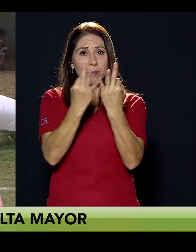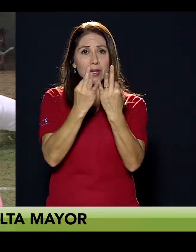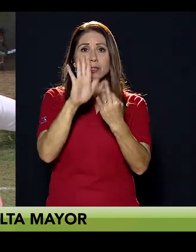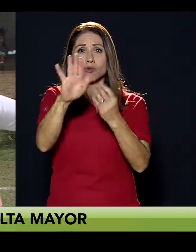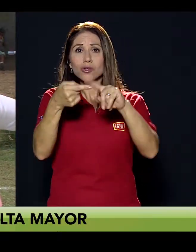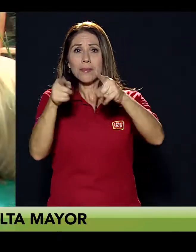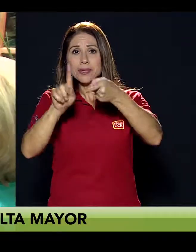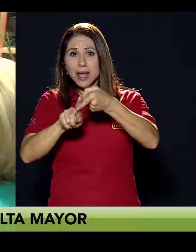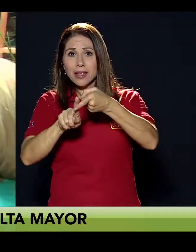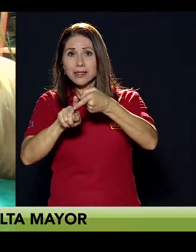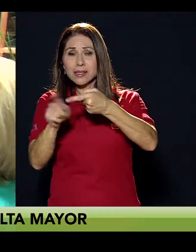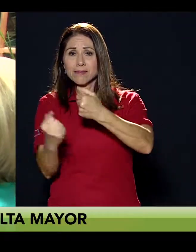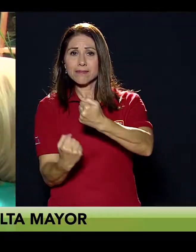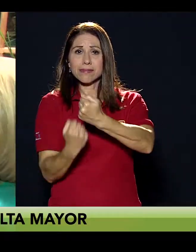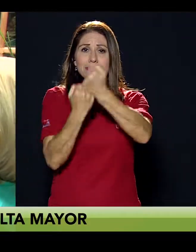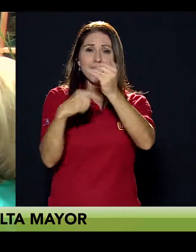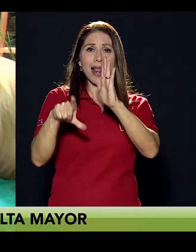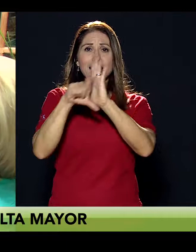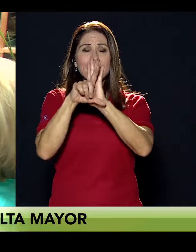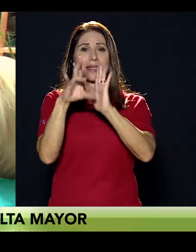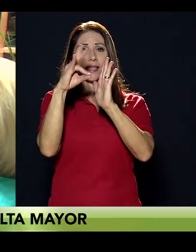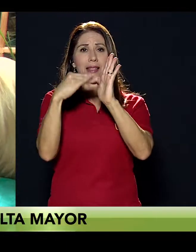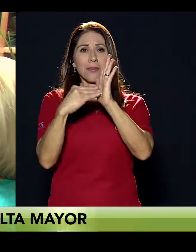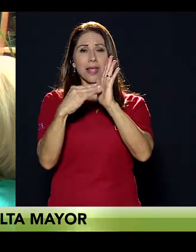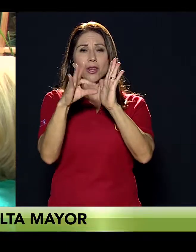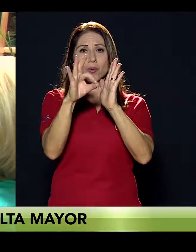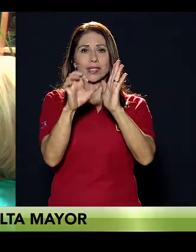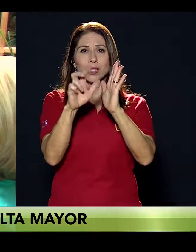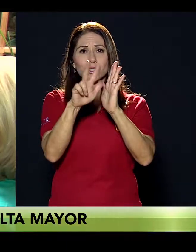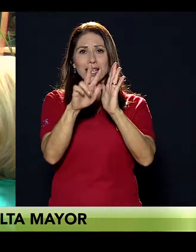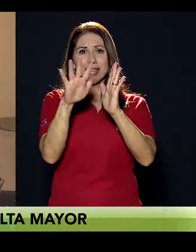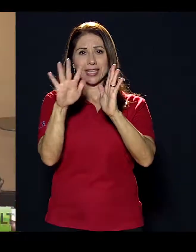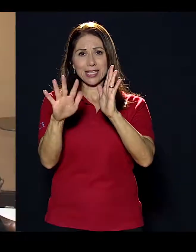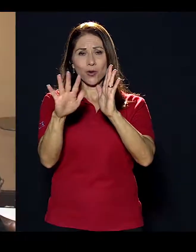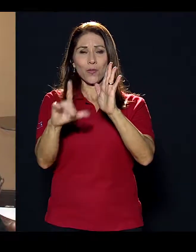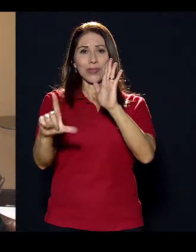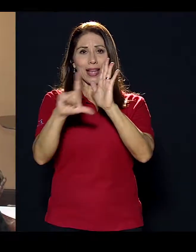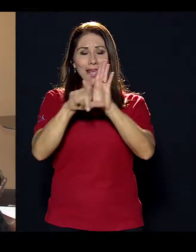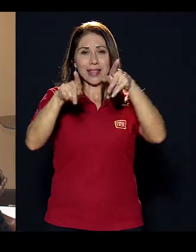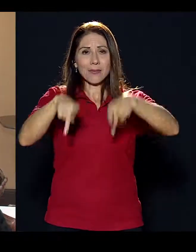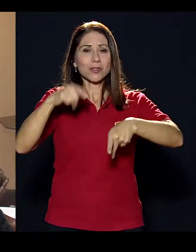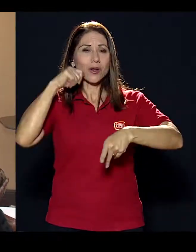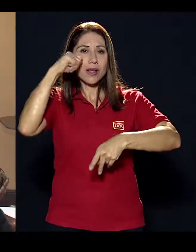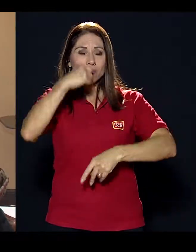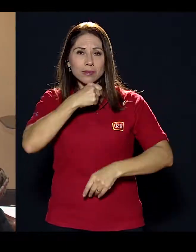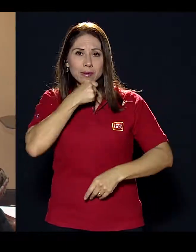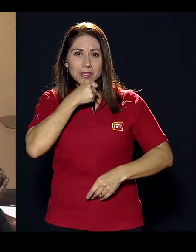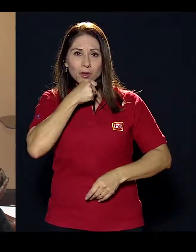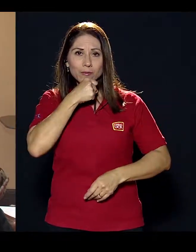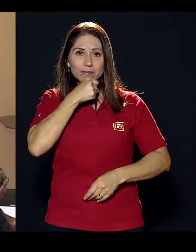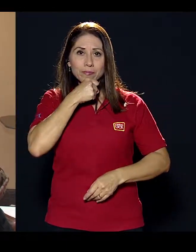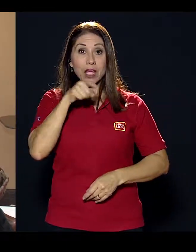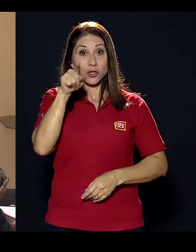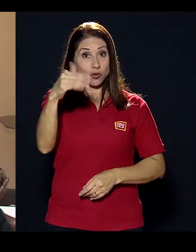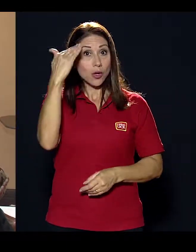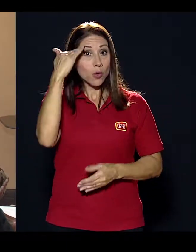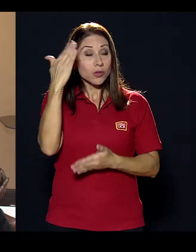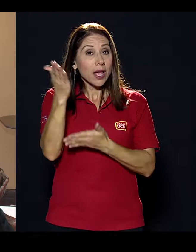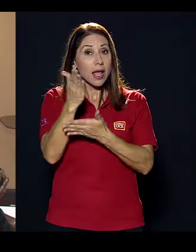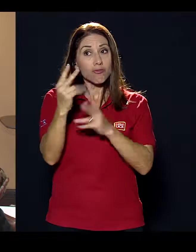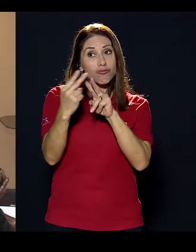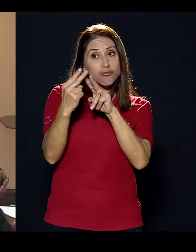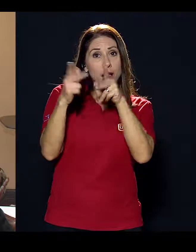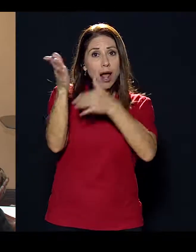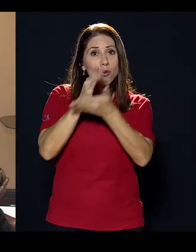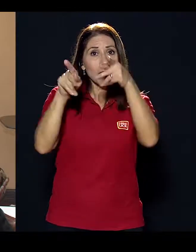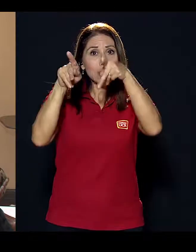amistades o familiares se encuentran respaldados por la Ley 7935, Ley de la Persona Adulta Mayor. Si conoce